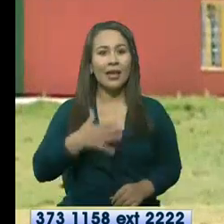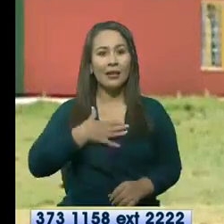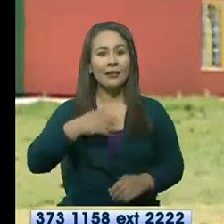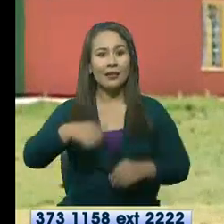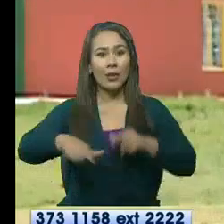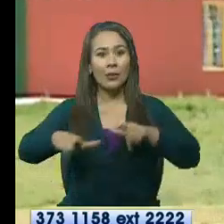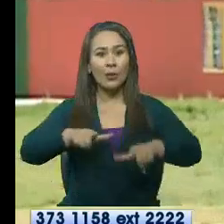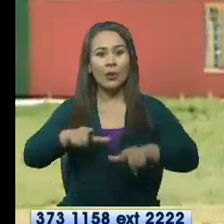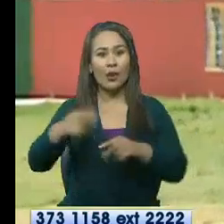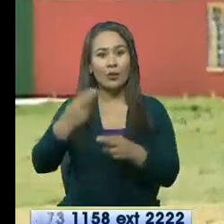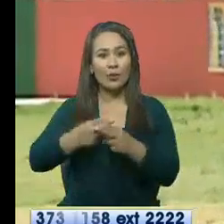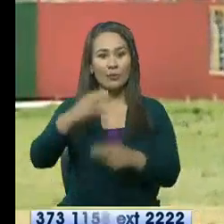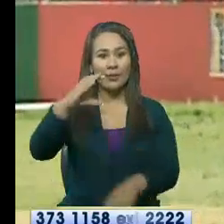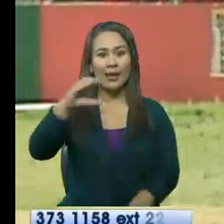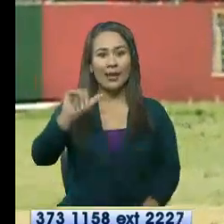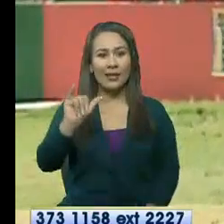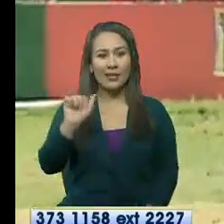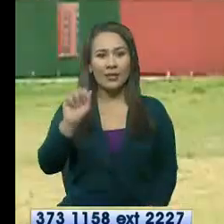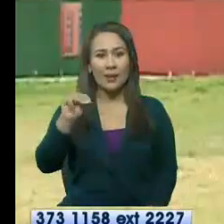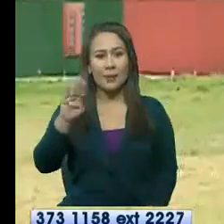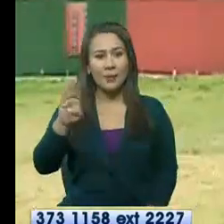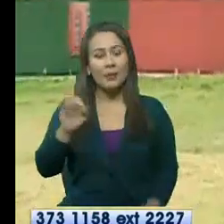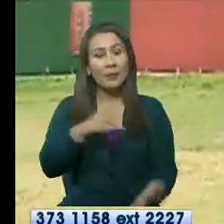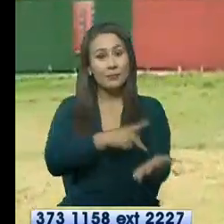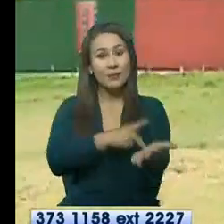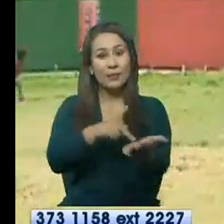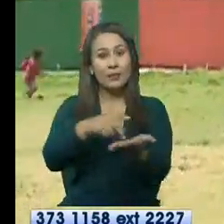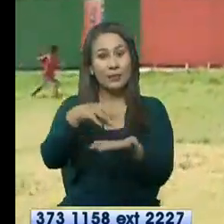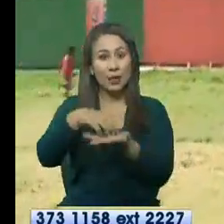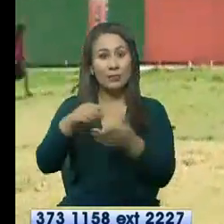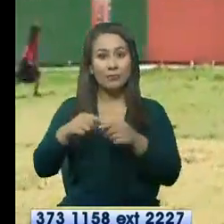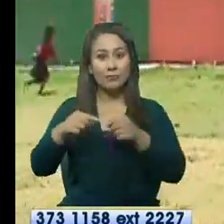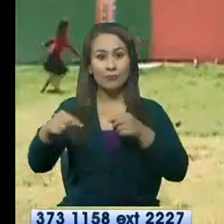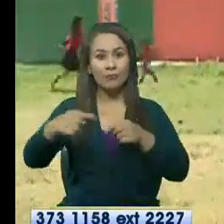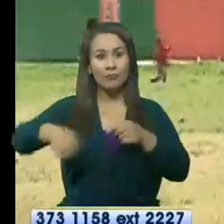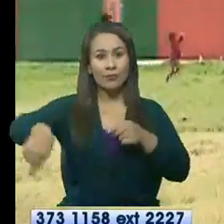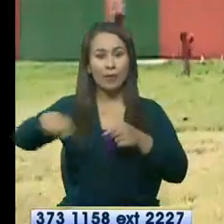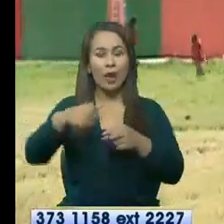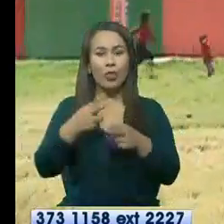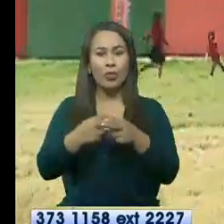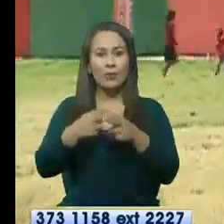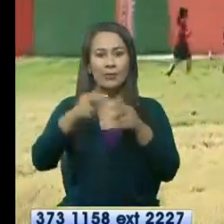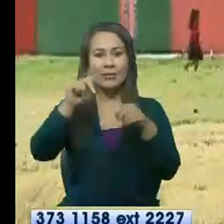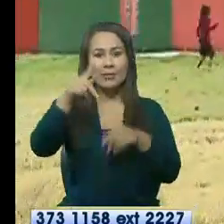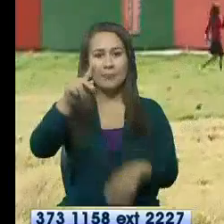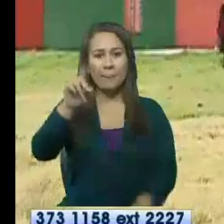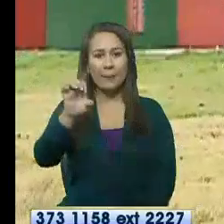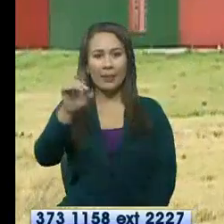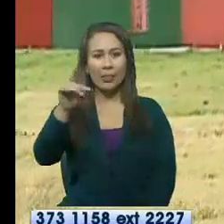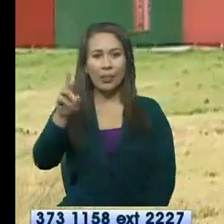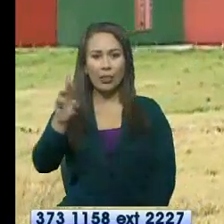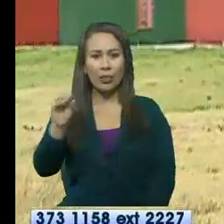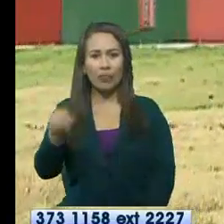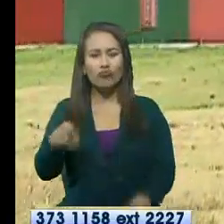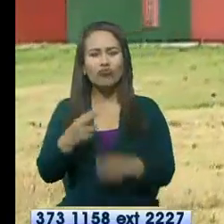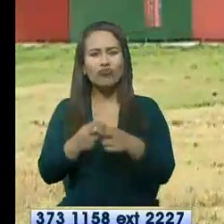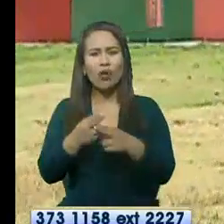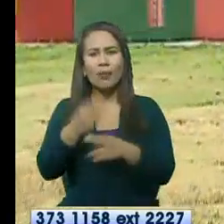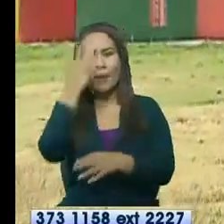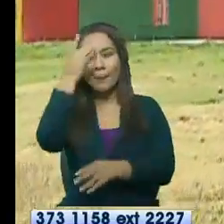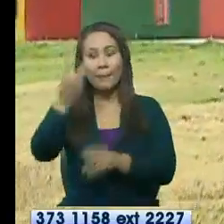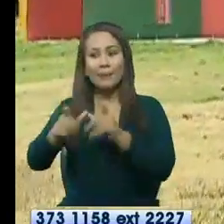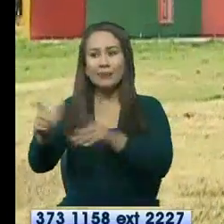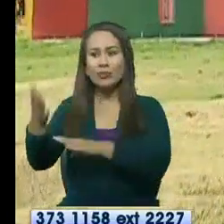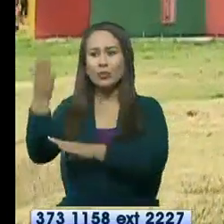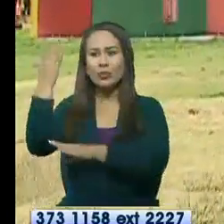Cantón Cayambe, que pertenece a la provincia de Pichincha. Su cabecera cantonal es la ciudad de San Pedro de Cayambe. Su nombre proviene del pueblo ancestral,